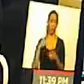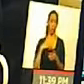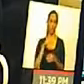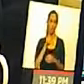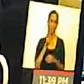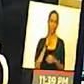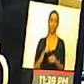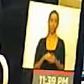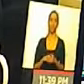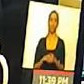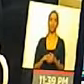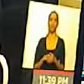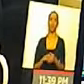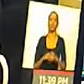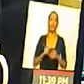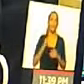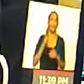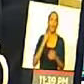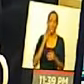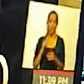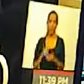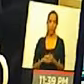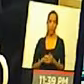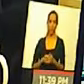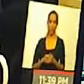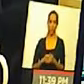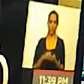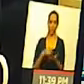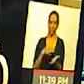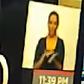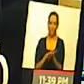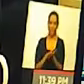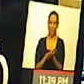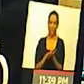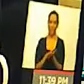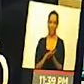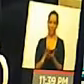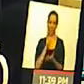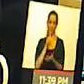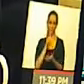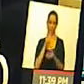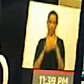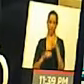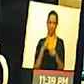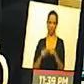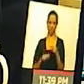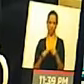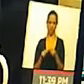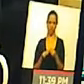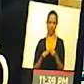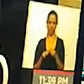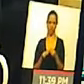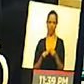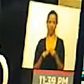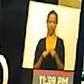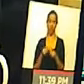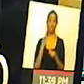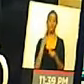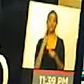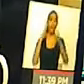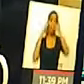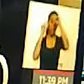lado de la acera, por ejemplo, ¿qué pasaría? Y es la pregunta que hay que hacerse, si a un embajador